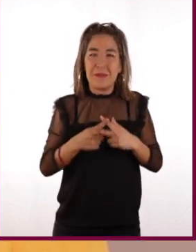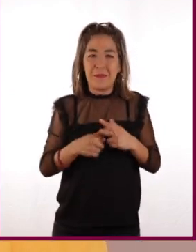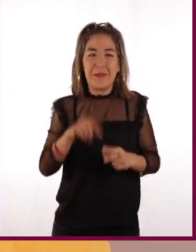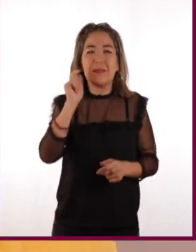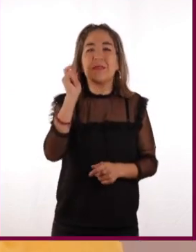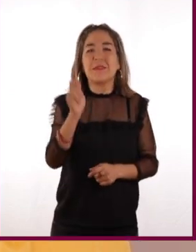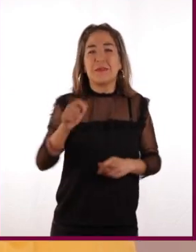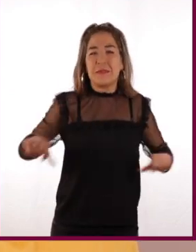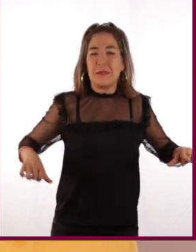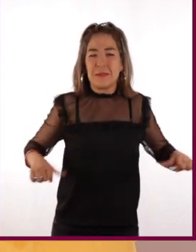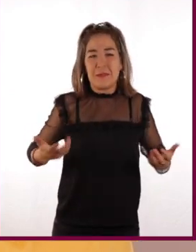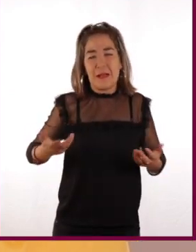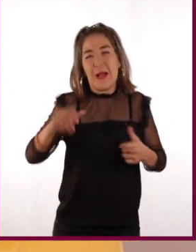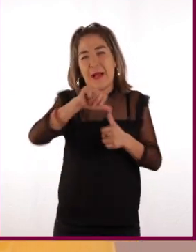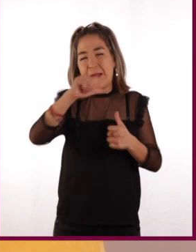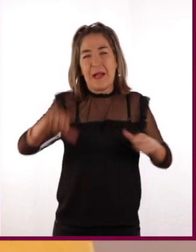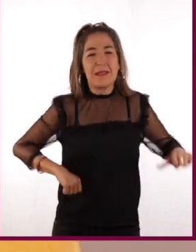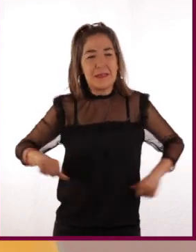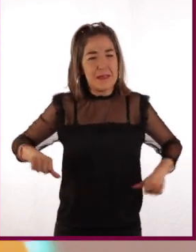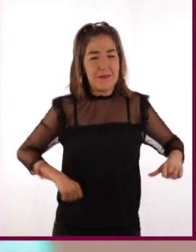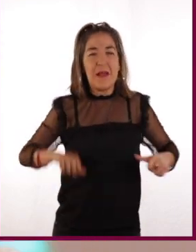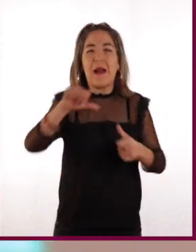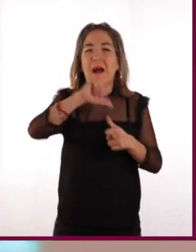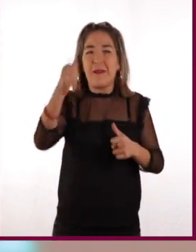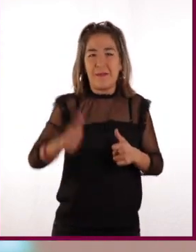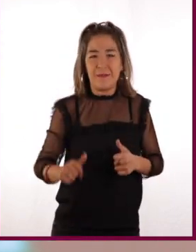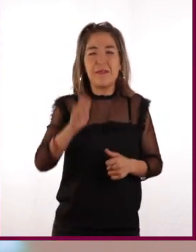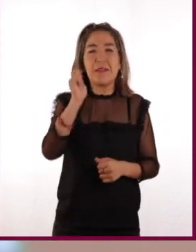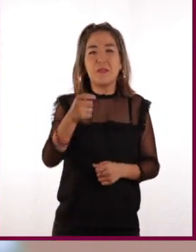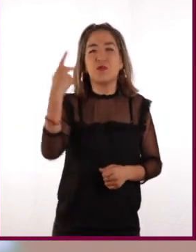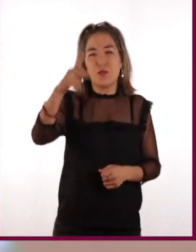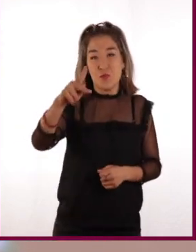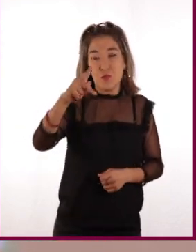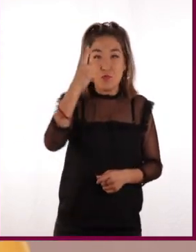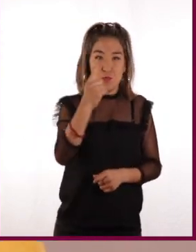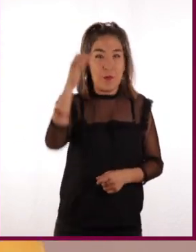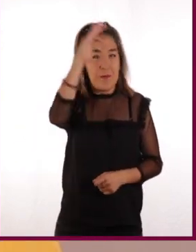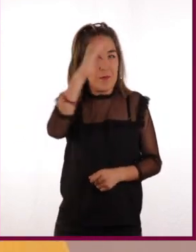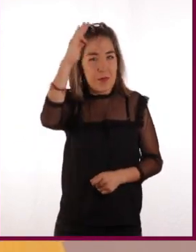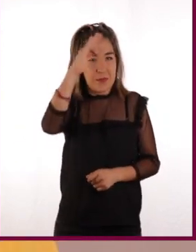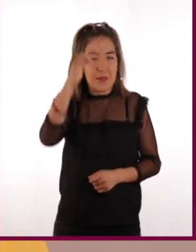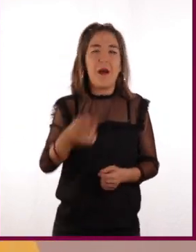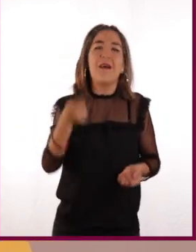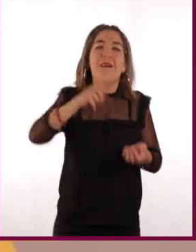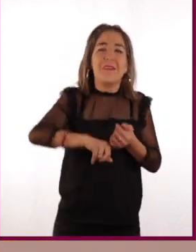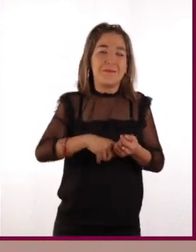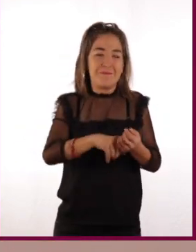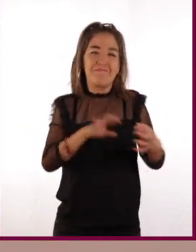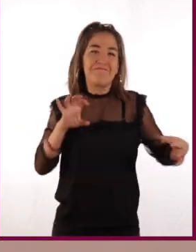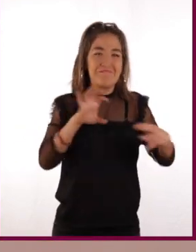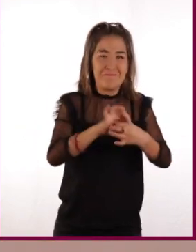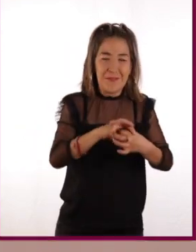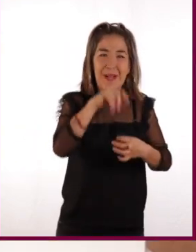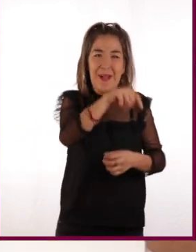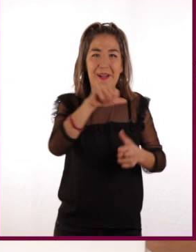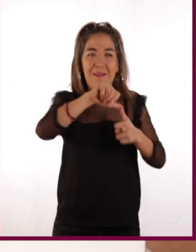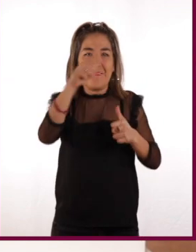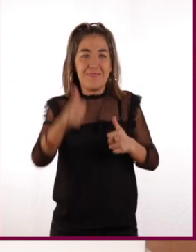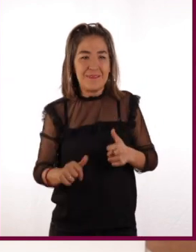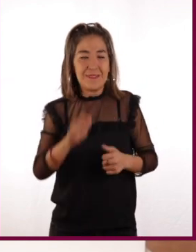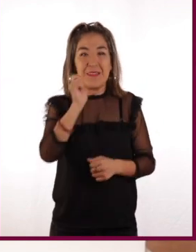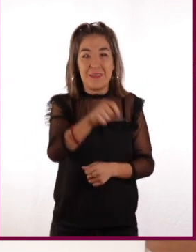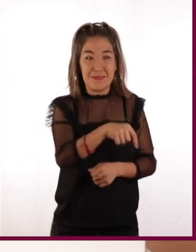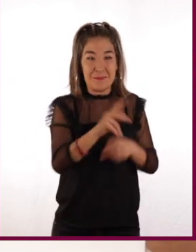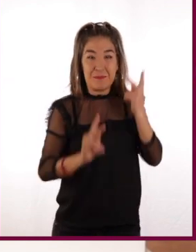las matemáticas de dos corrientes artísticas, aunque una de ellas más bien es una corriente filosófica que impactó en el arte.